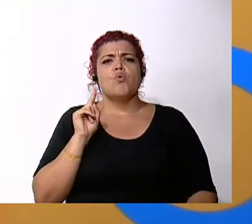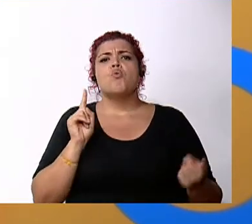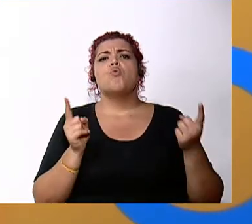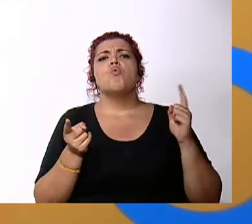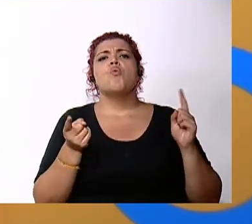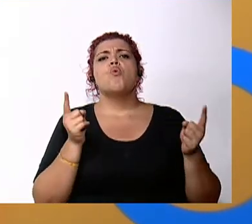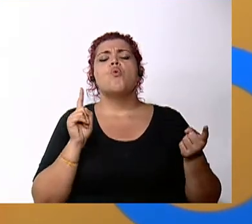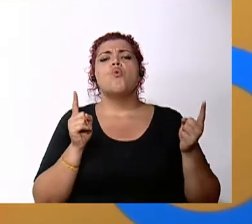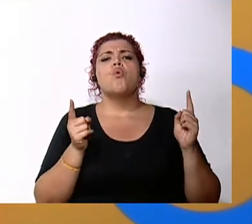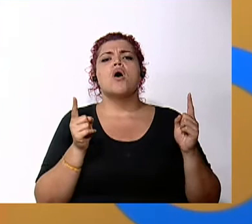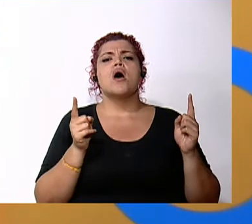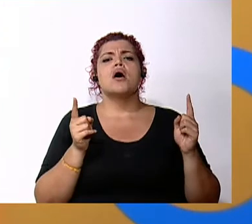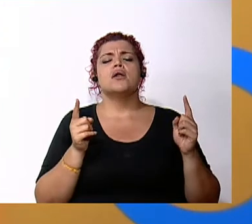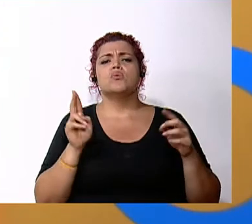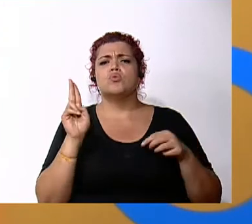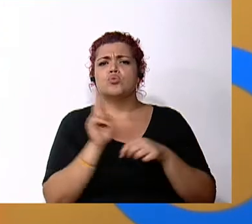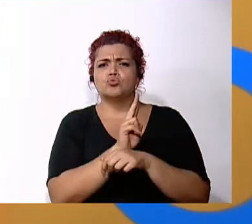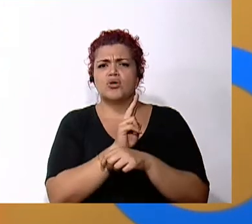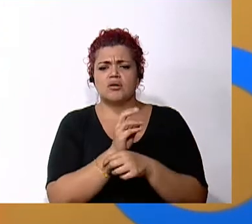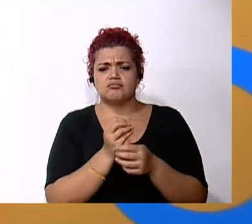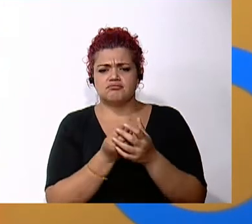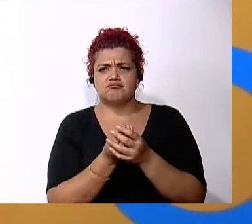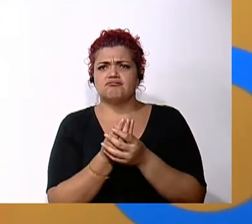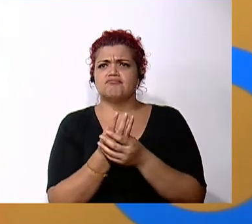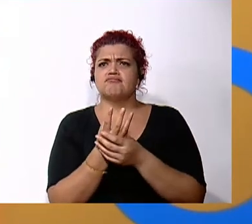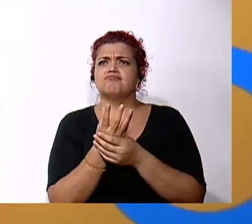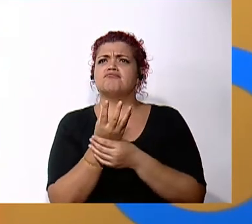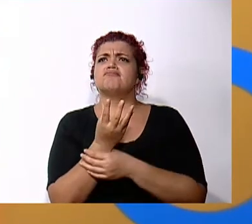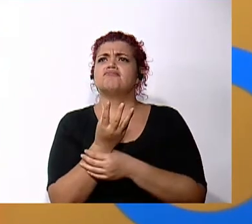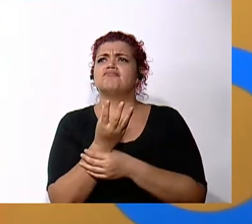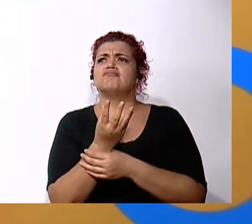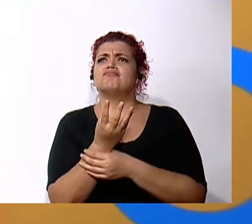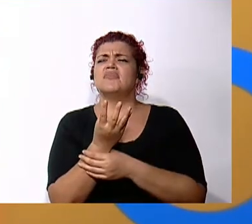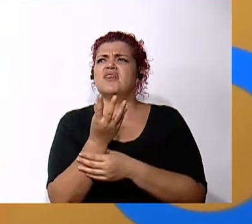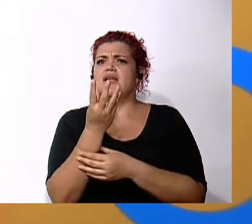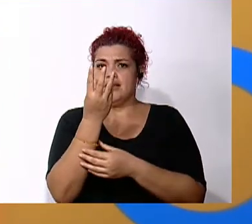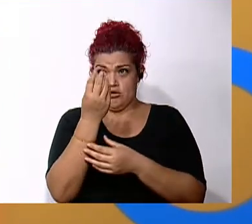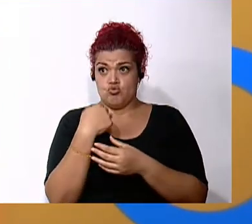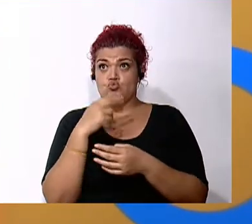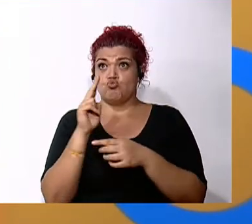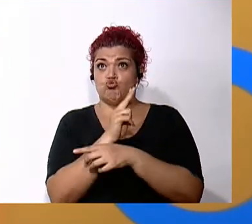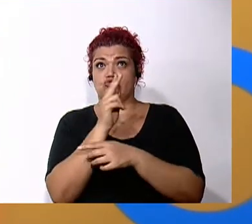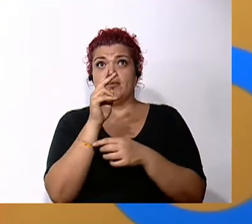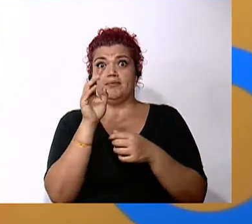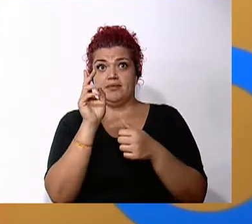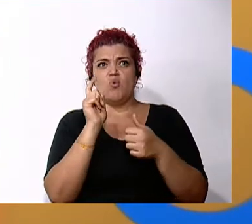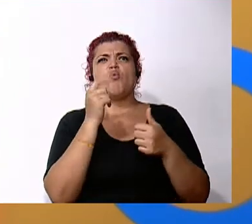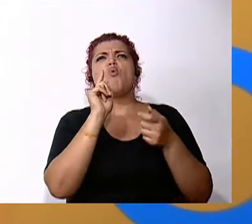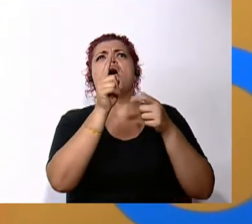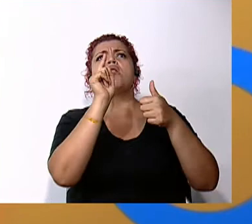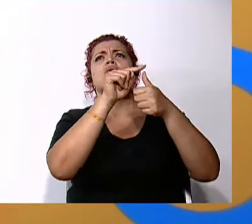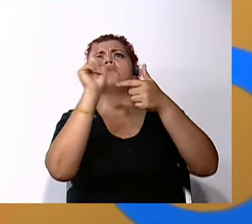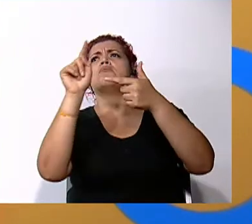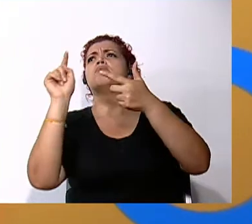¿Cuáles utilizan las plantas y cuáles devuelven al ambiente? Entonces vamos a ver la pregunta de esta clase,